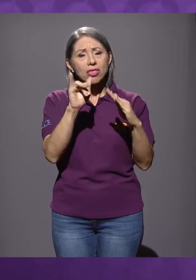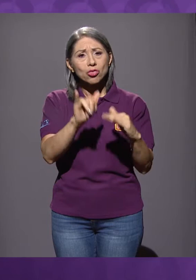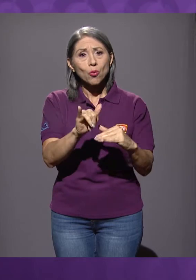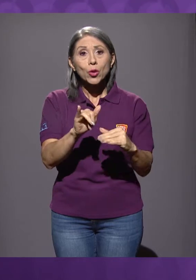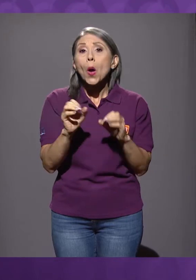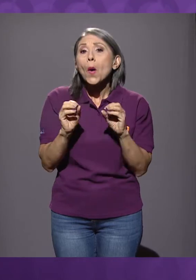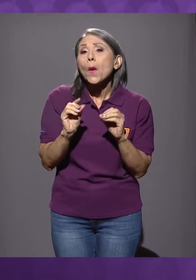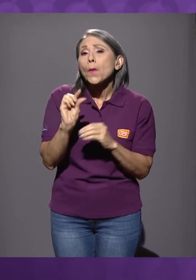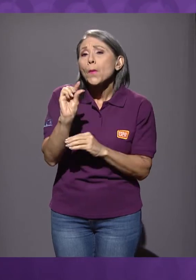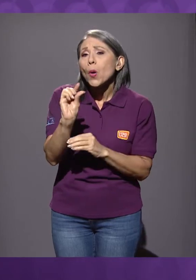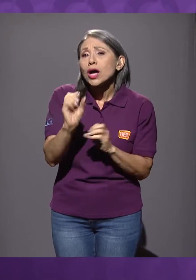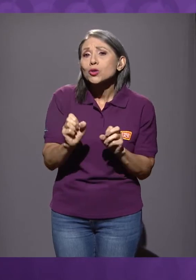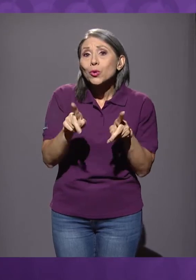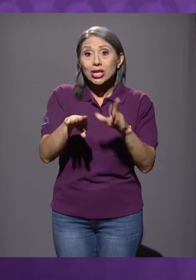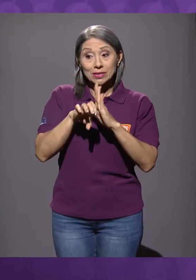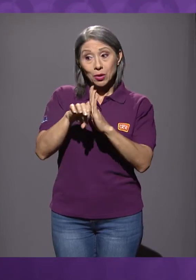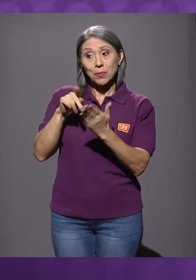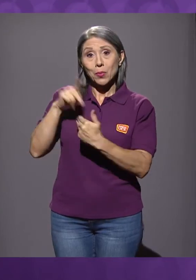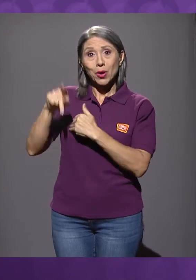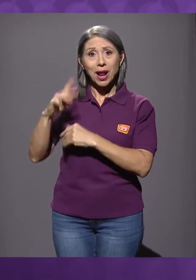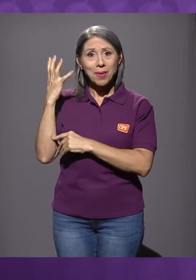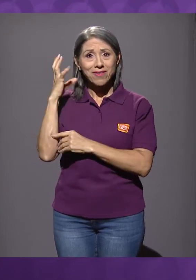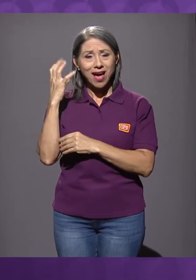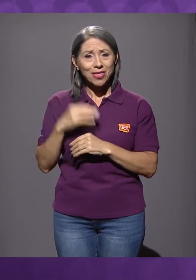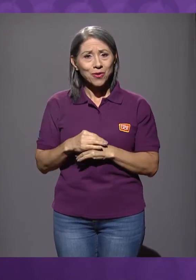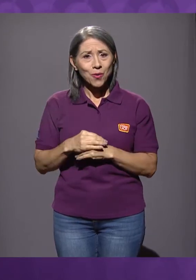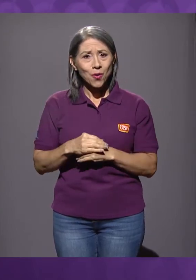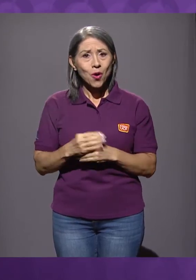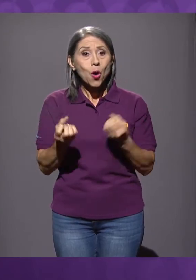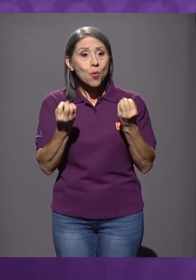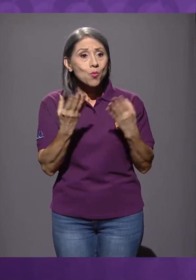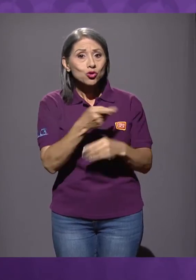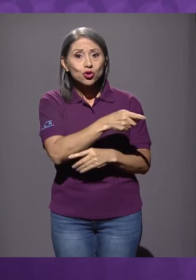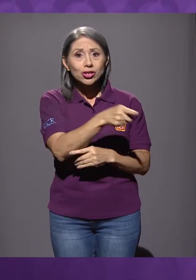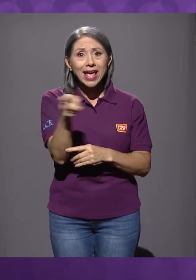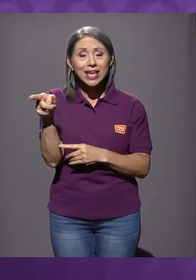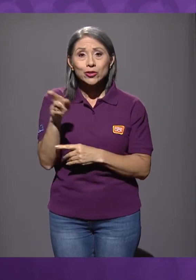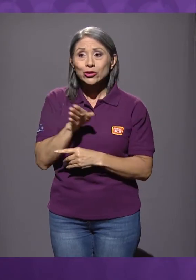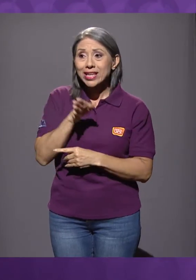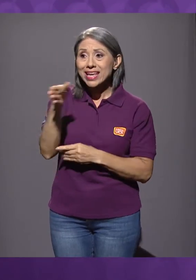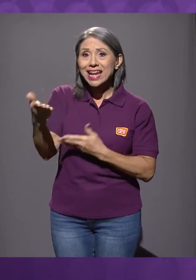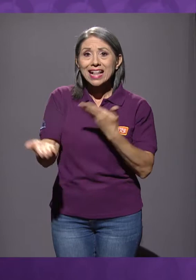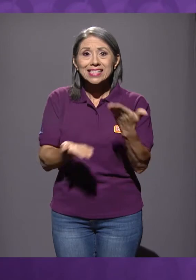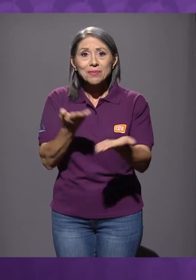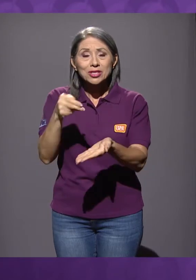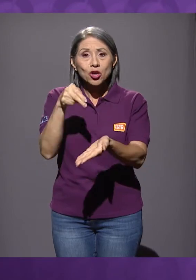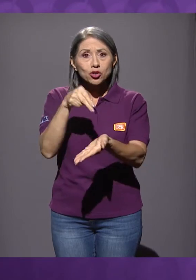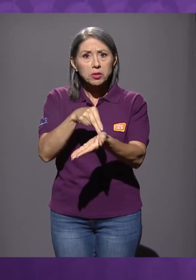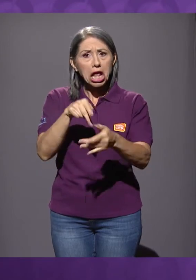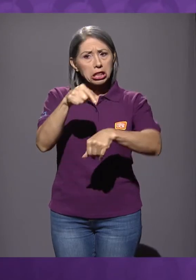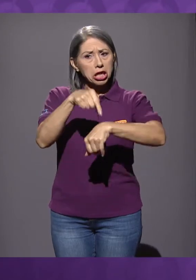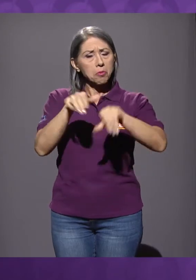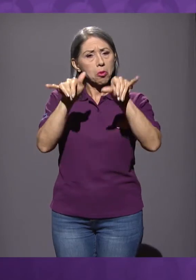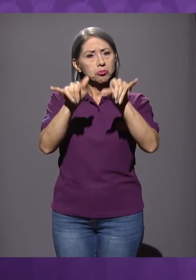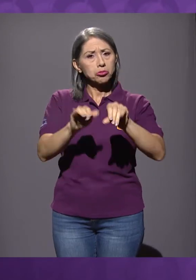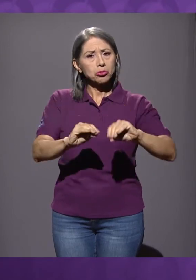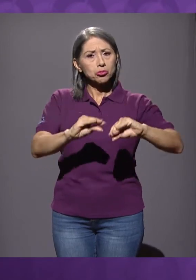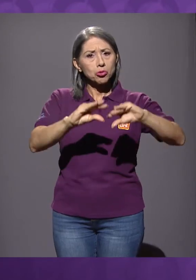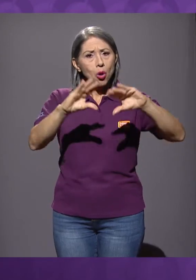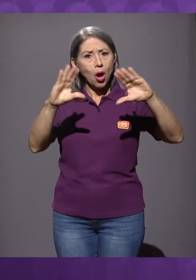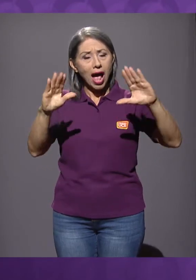espacios, ¿verdad? Como el programa de radio, como incluso para muchas y muchos de ellos ir al servicio diurno del hospital es su espacio